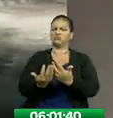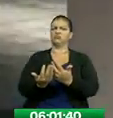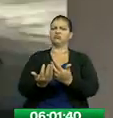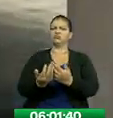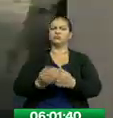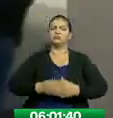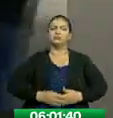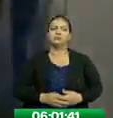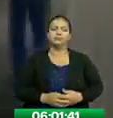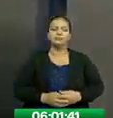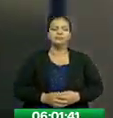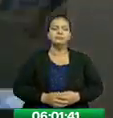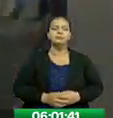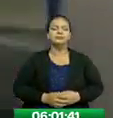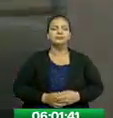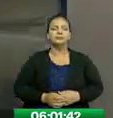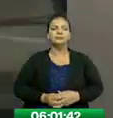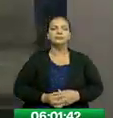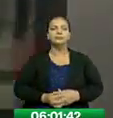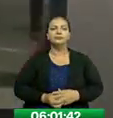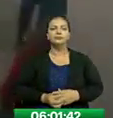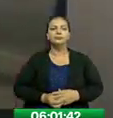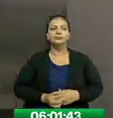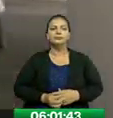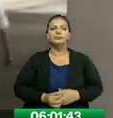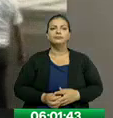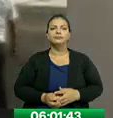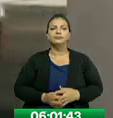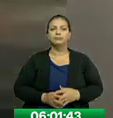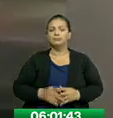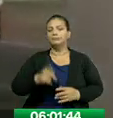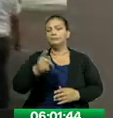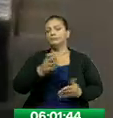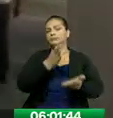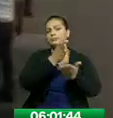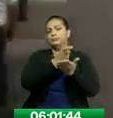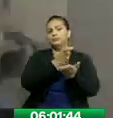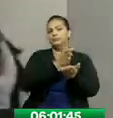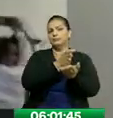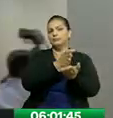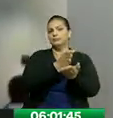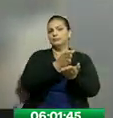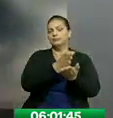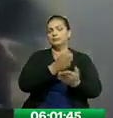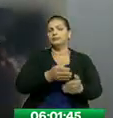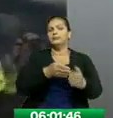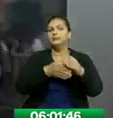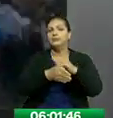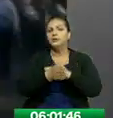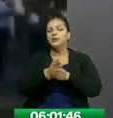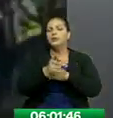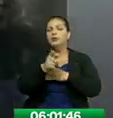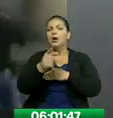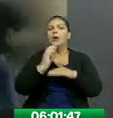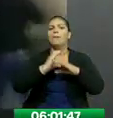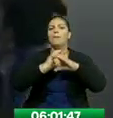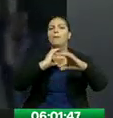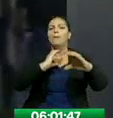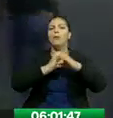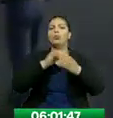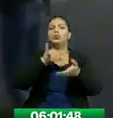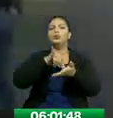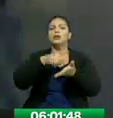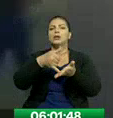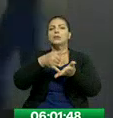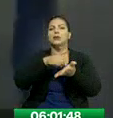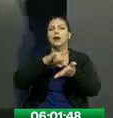hierve, pues, que también llegó al lugar del terminal terrestre, peligrosísimo, que había muchos carros cerca ahí, se inflamaban. ¿Sabes